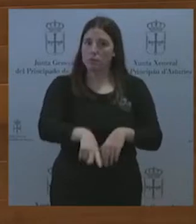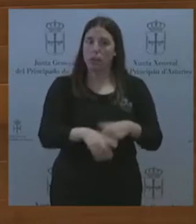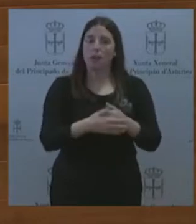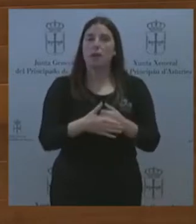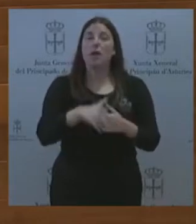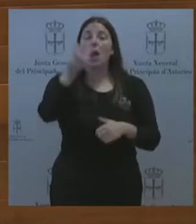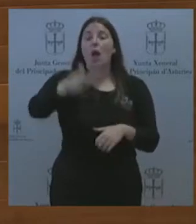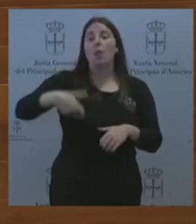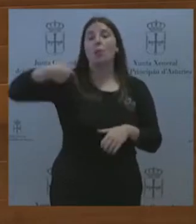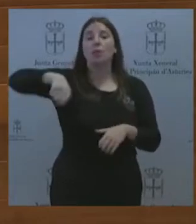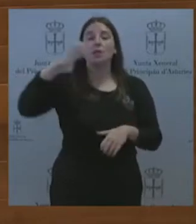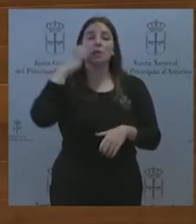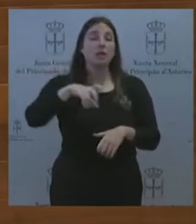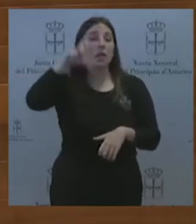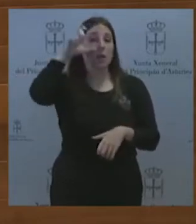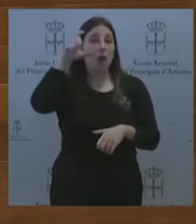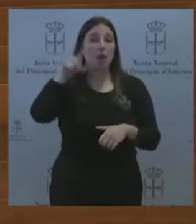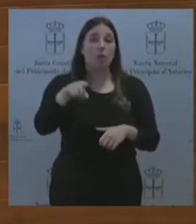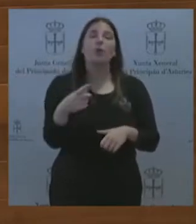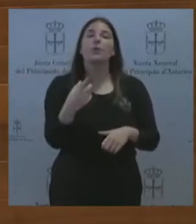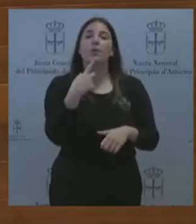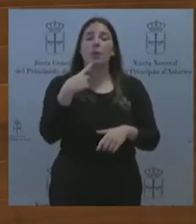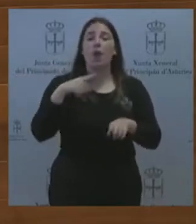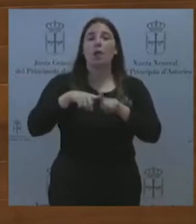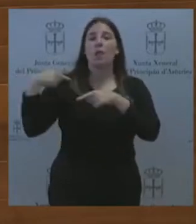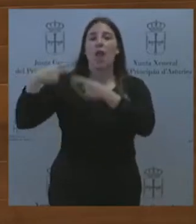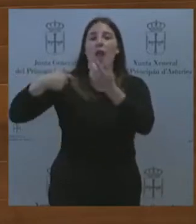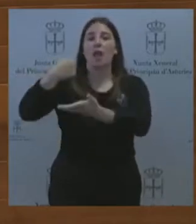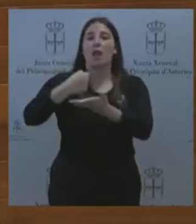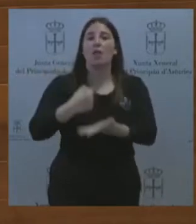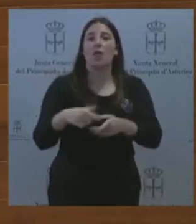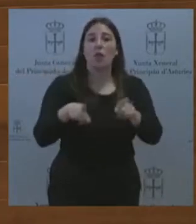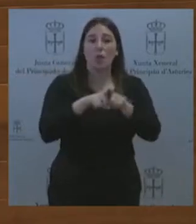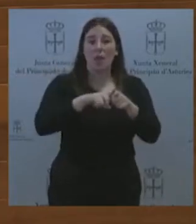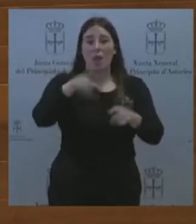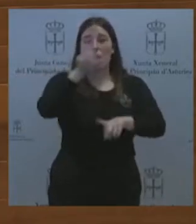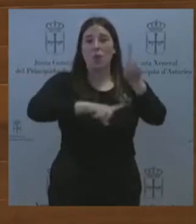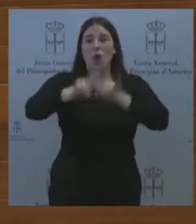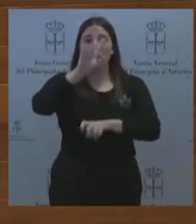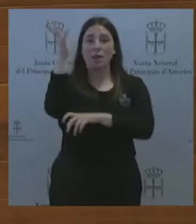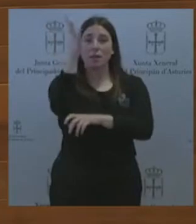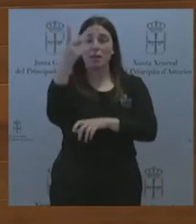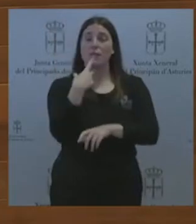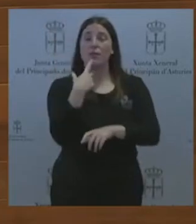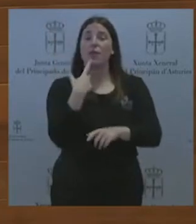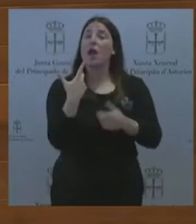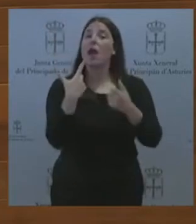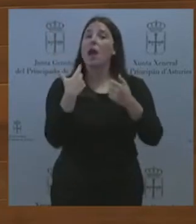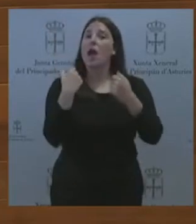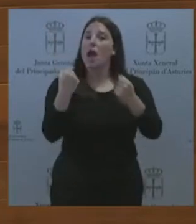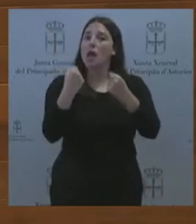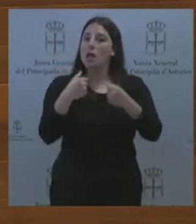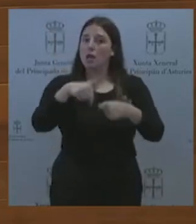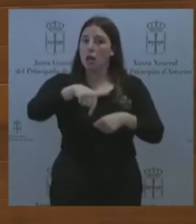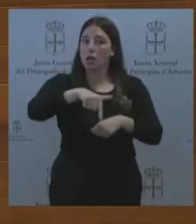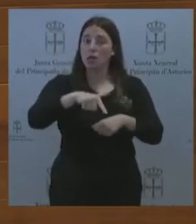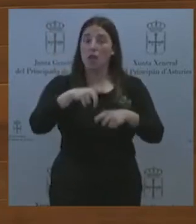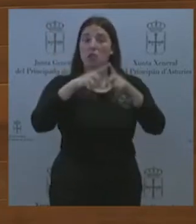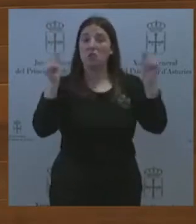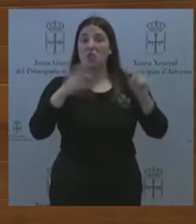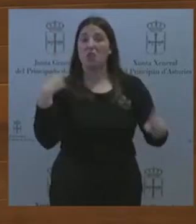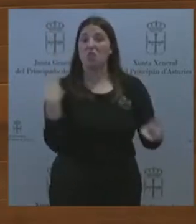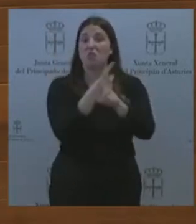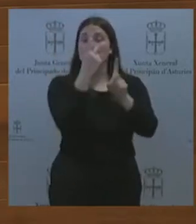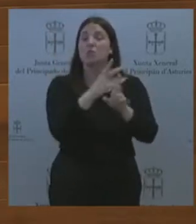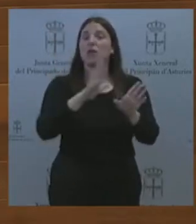climático, ha renunciado a la independencia energética de Asturias, contribuyendo a que hoy los asturianos, como el resto de los españoles, paguemos las facturas